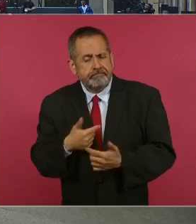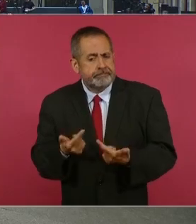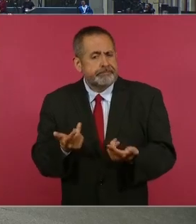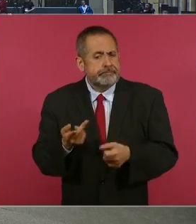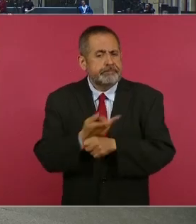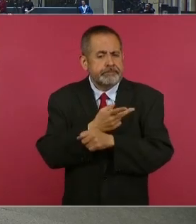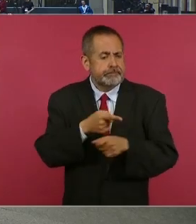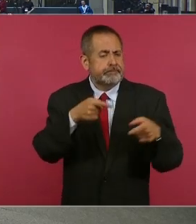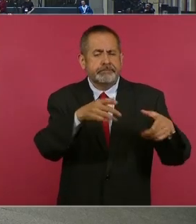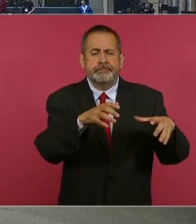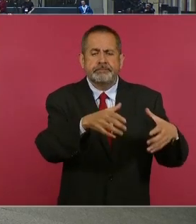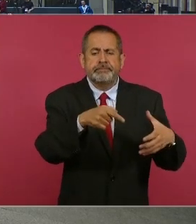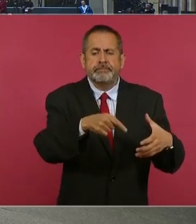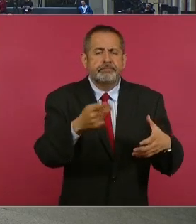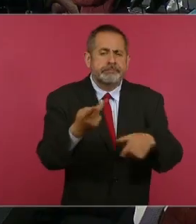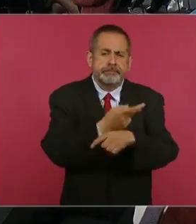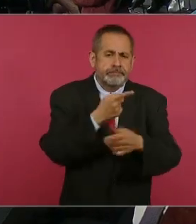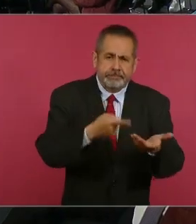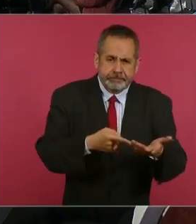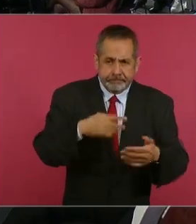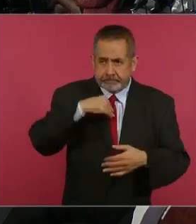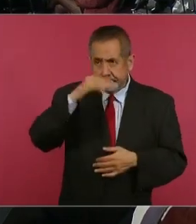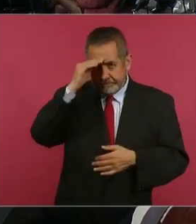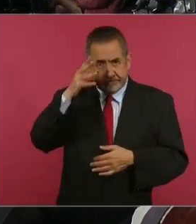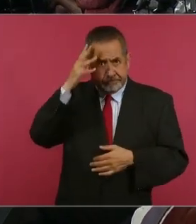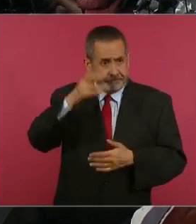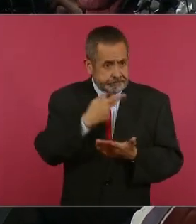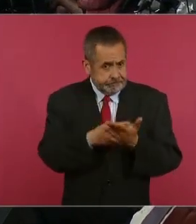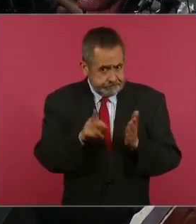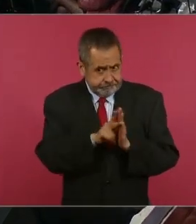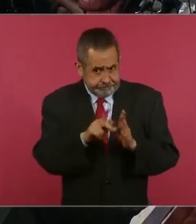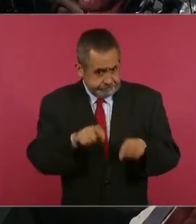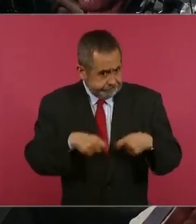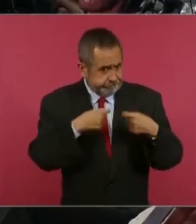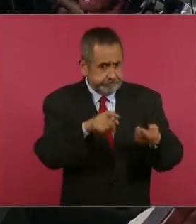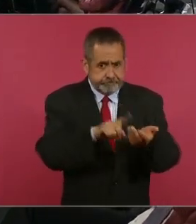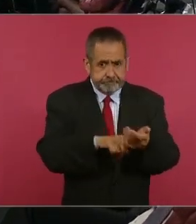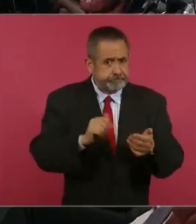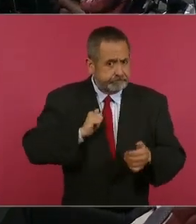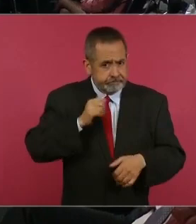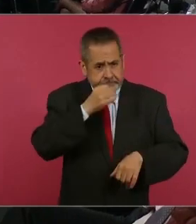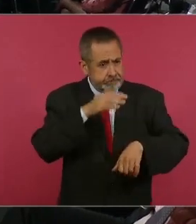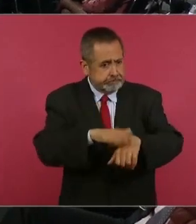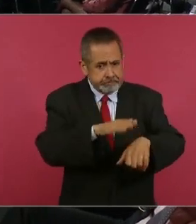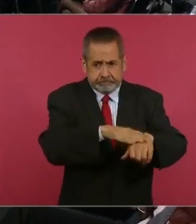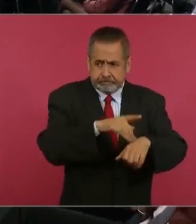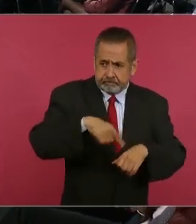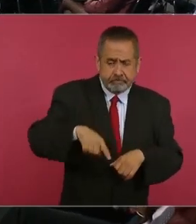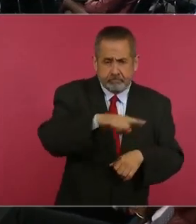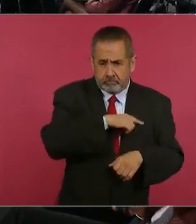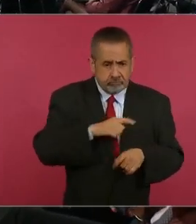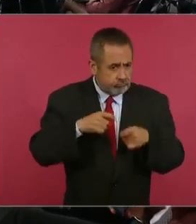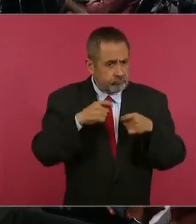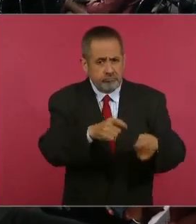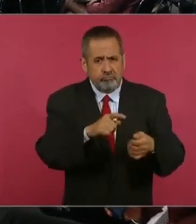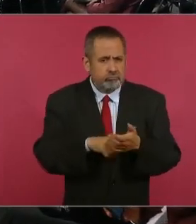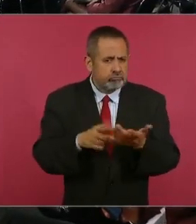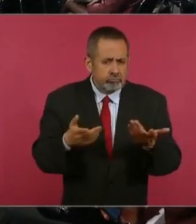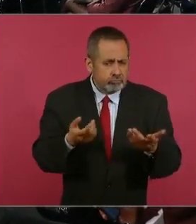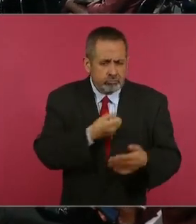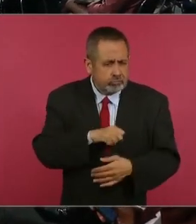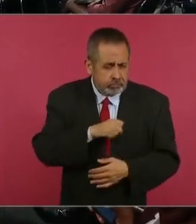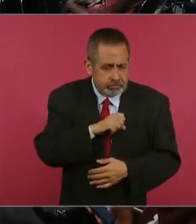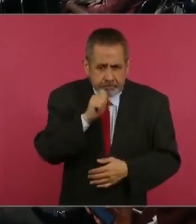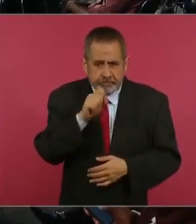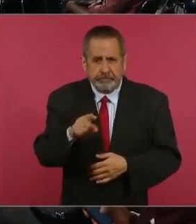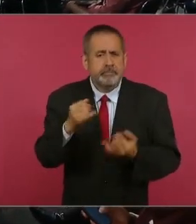ese sector de profesionistas, presidente? ¿Se tiene contemplado también aprovecharlos en el sistema de salud, como también